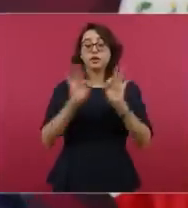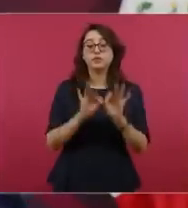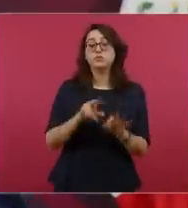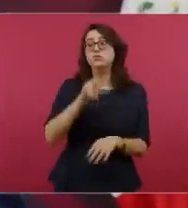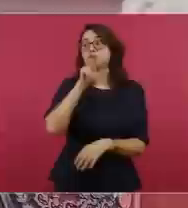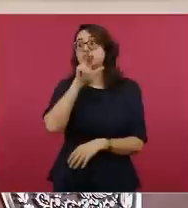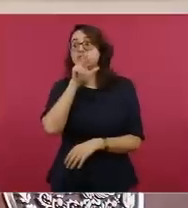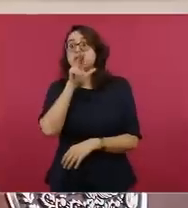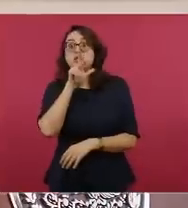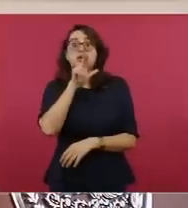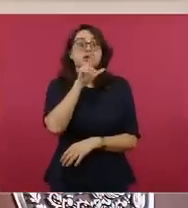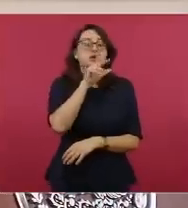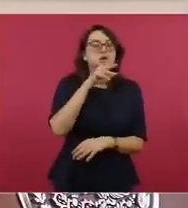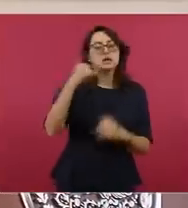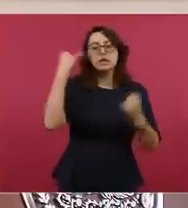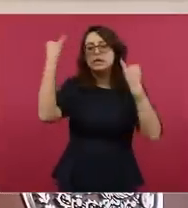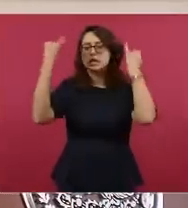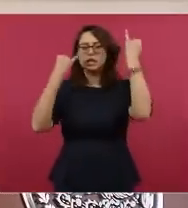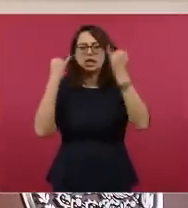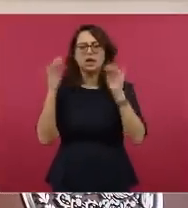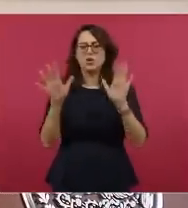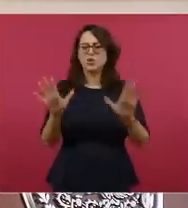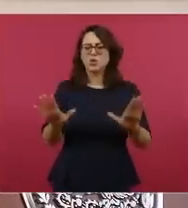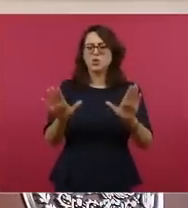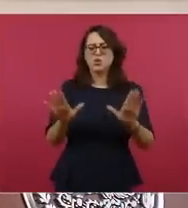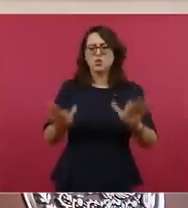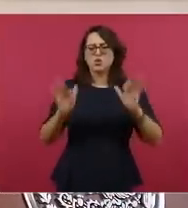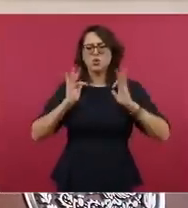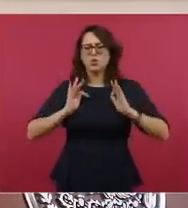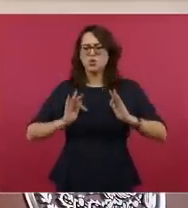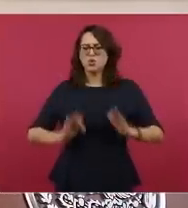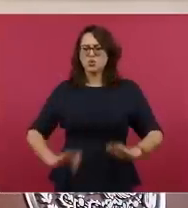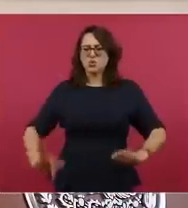vamos muy bien